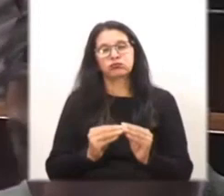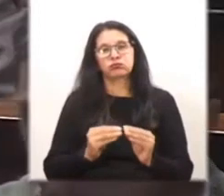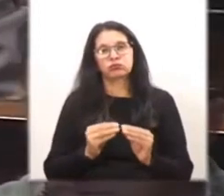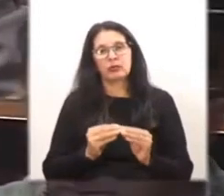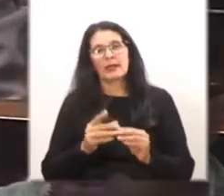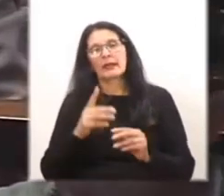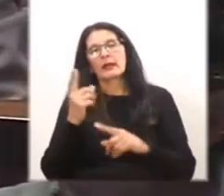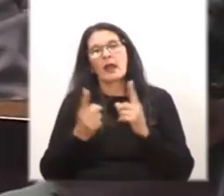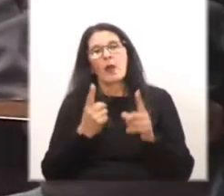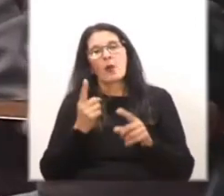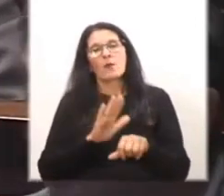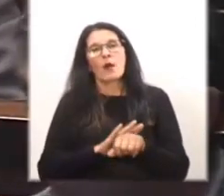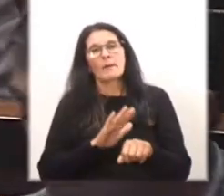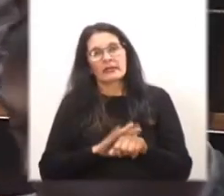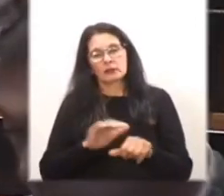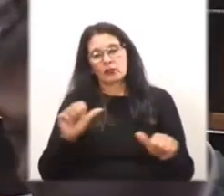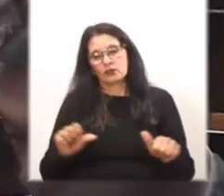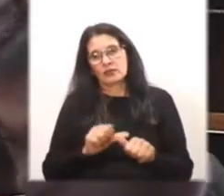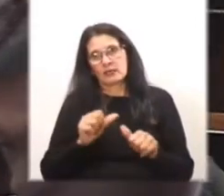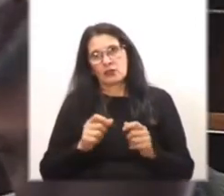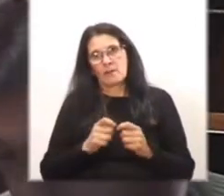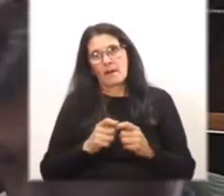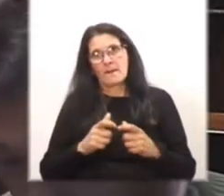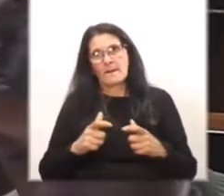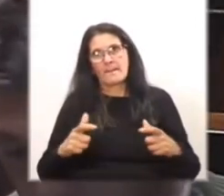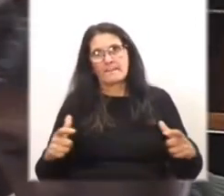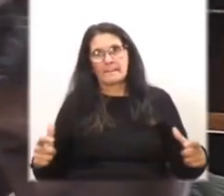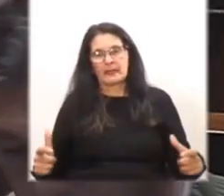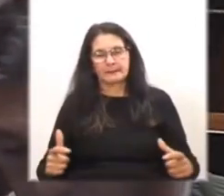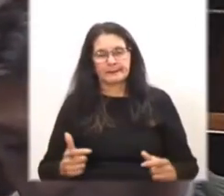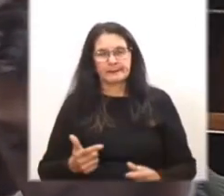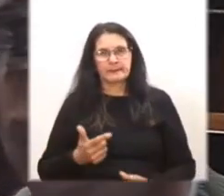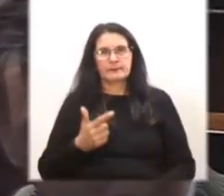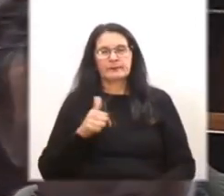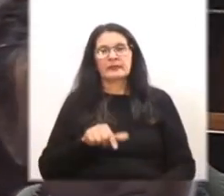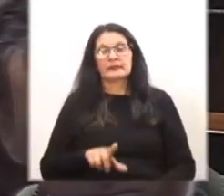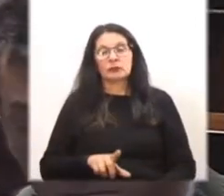un momento se hizo muy fuerte. Entonces,